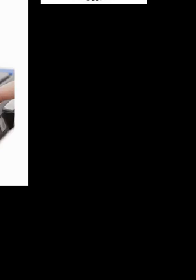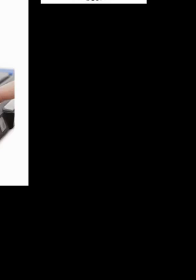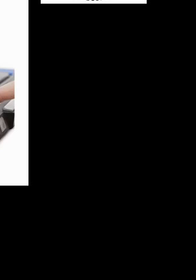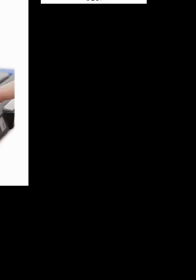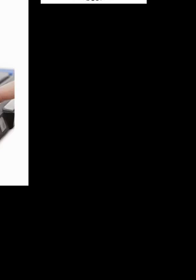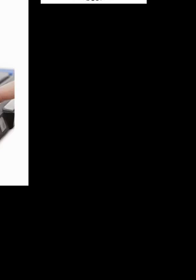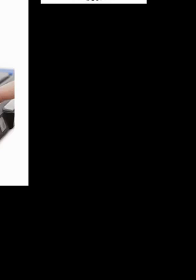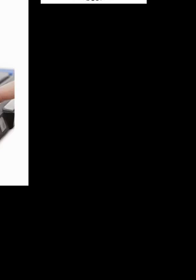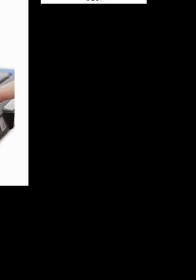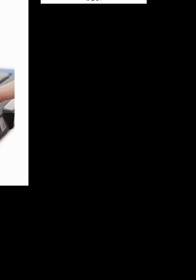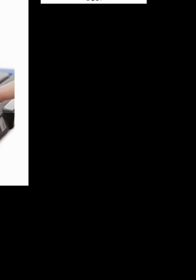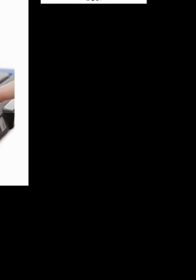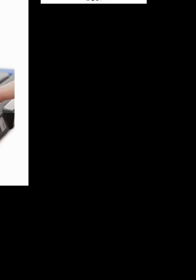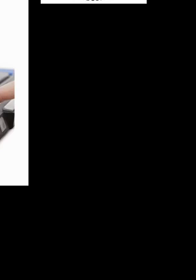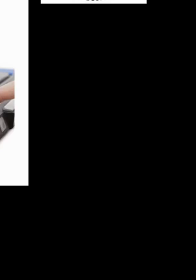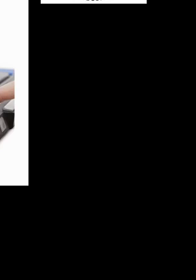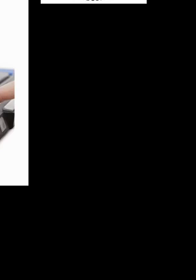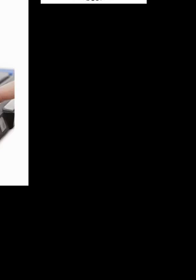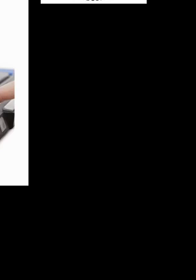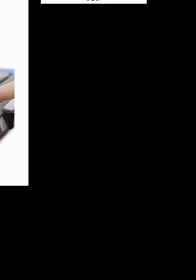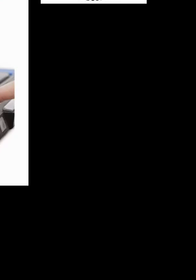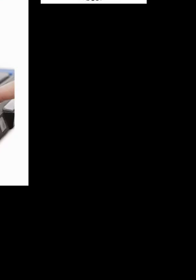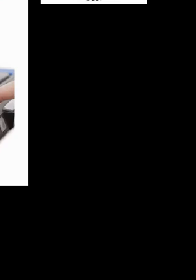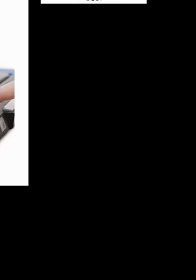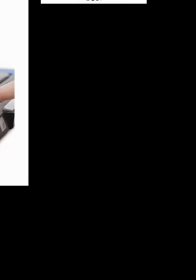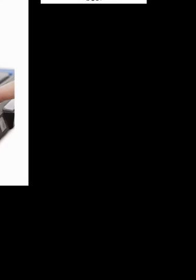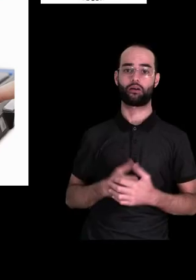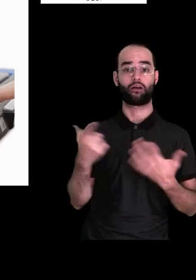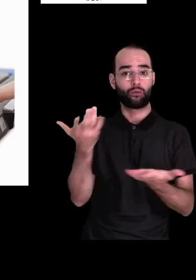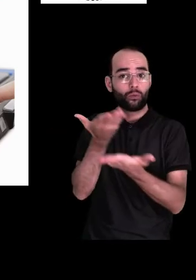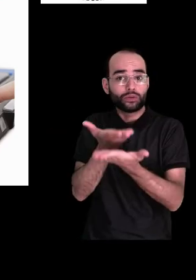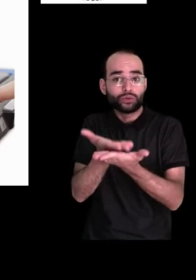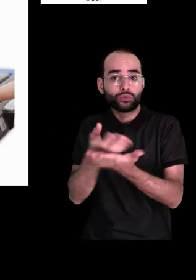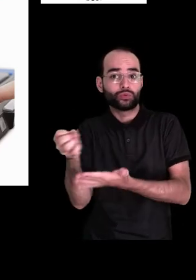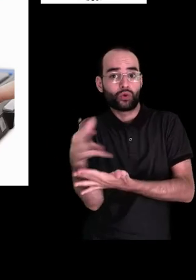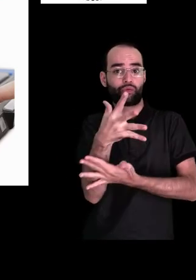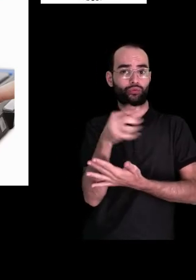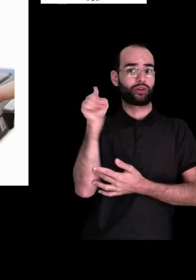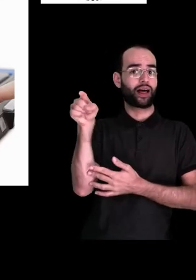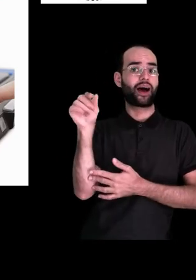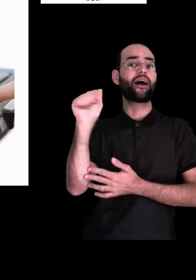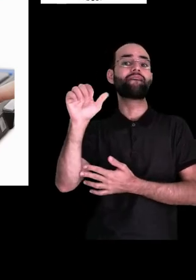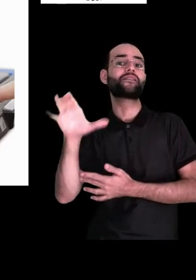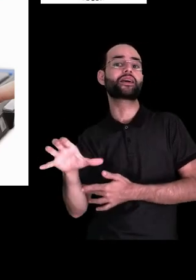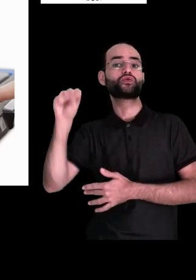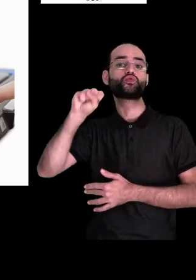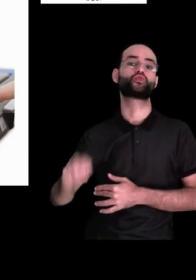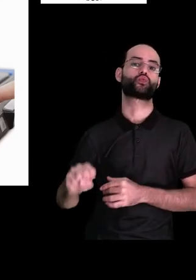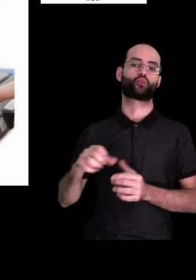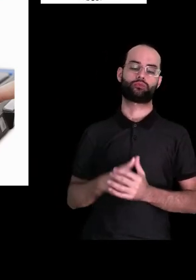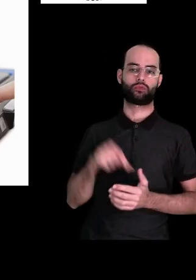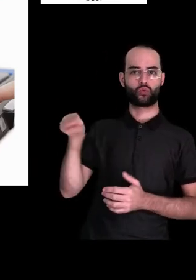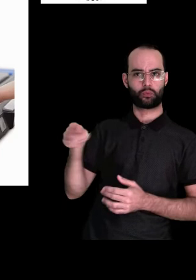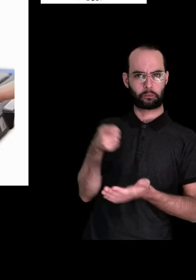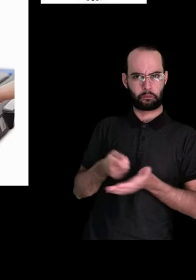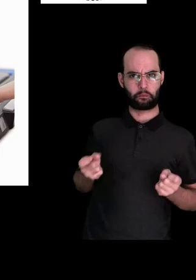Séptima diapositiva. En la parte superior, centrado en rojo, dice: un estudio innovador realizado por Sudáfrica sobre los costos extras